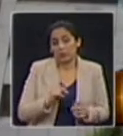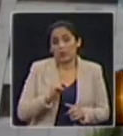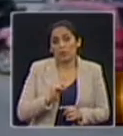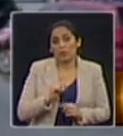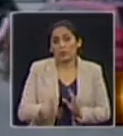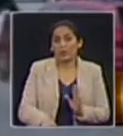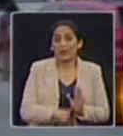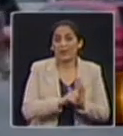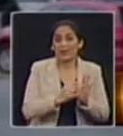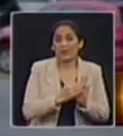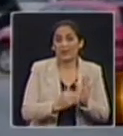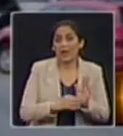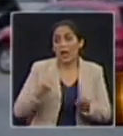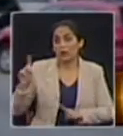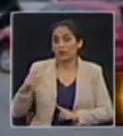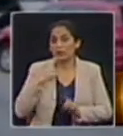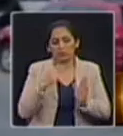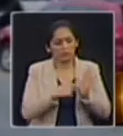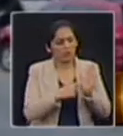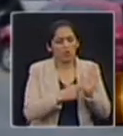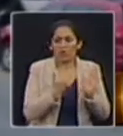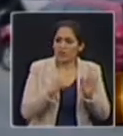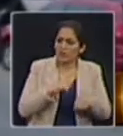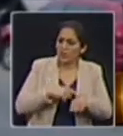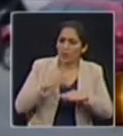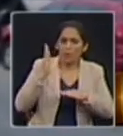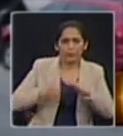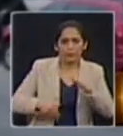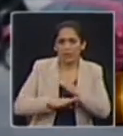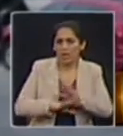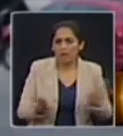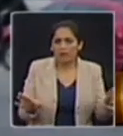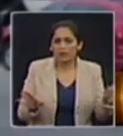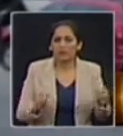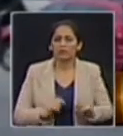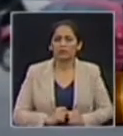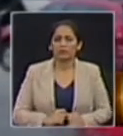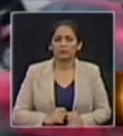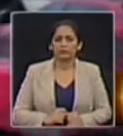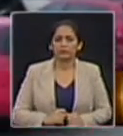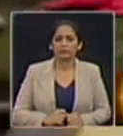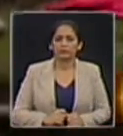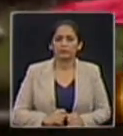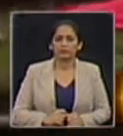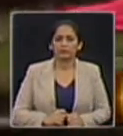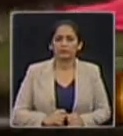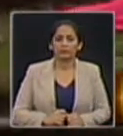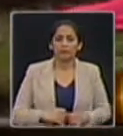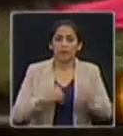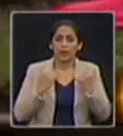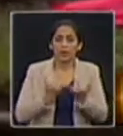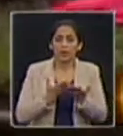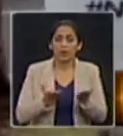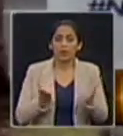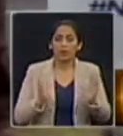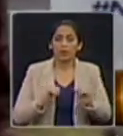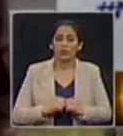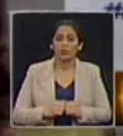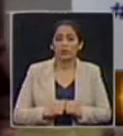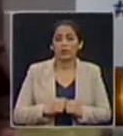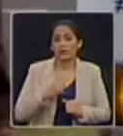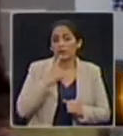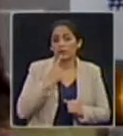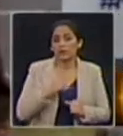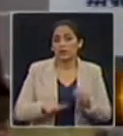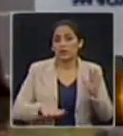plazos habrían vencido, incurriendo al organismo en la aplicación de su reglamento interno, el cual le permite posponer los